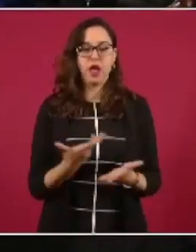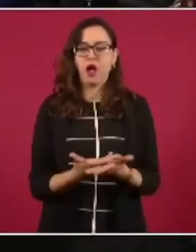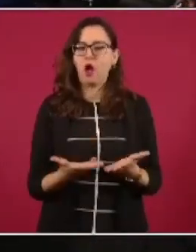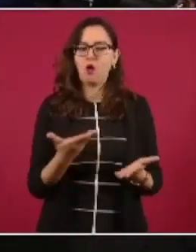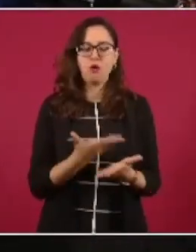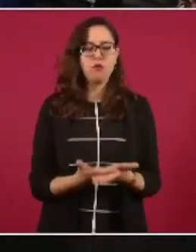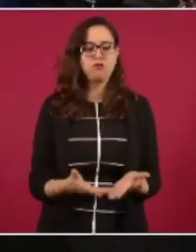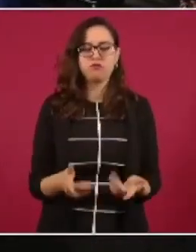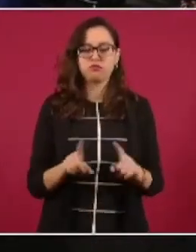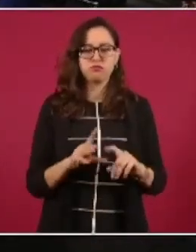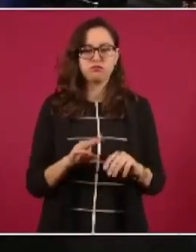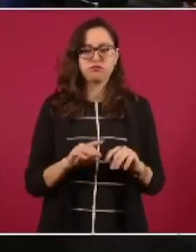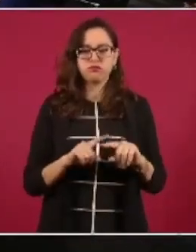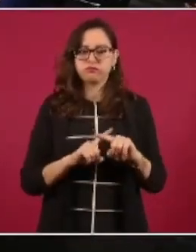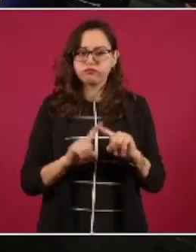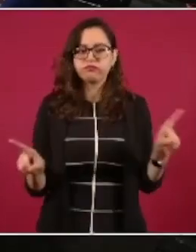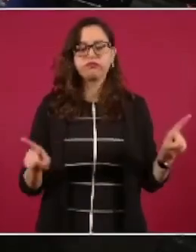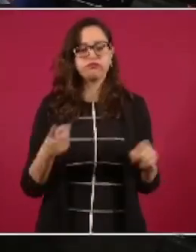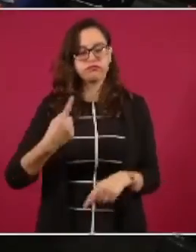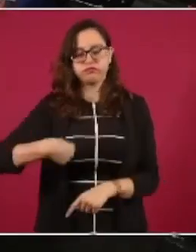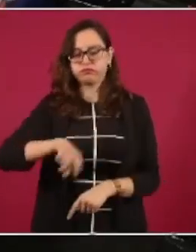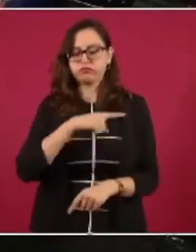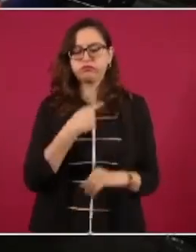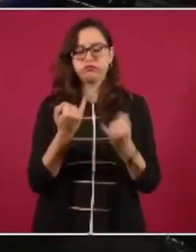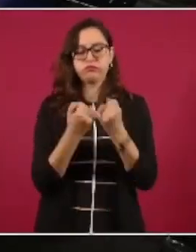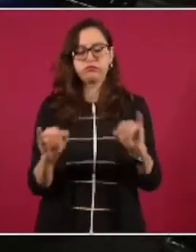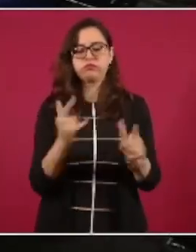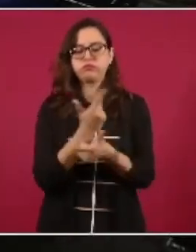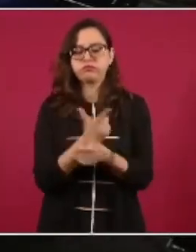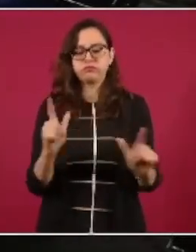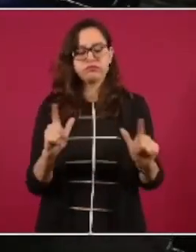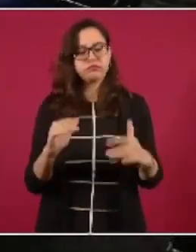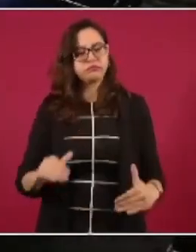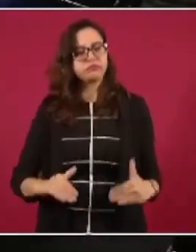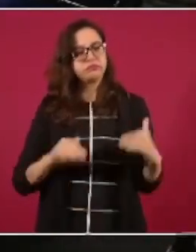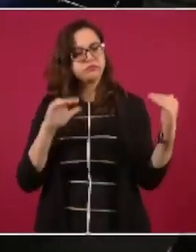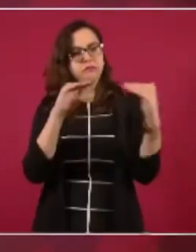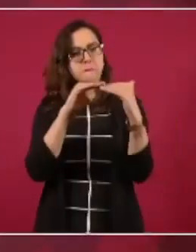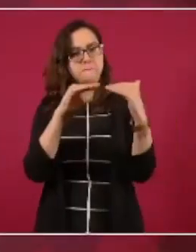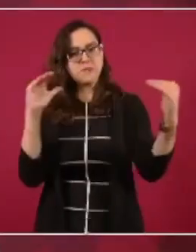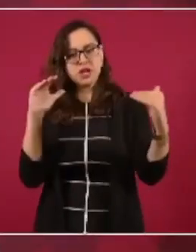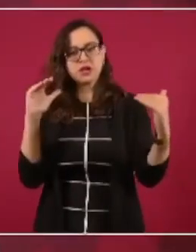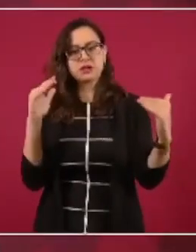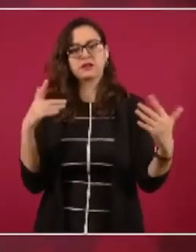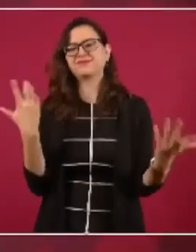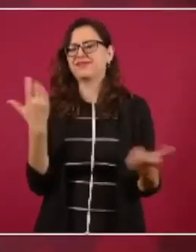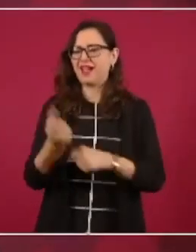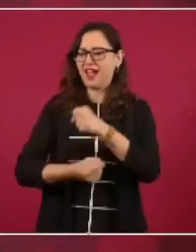México es un país independiente, libre, soberano. Ha costado mucho.